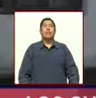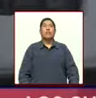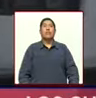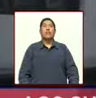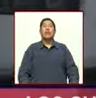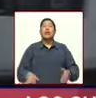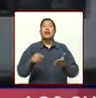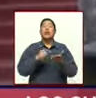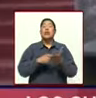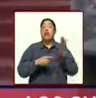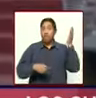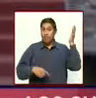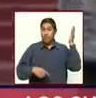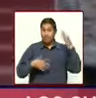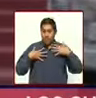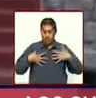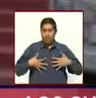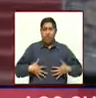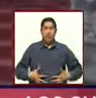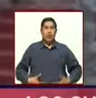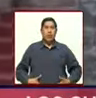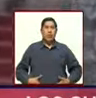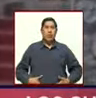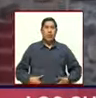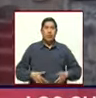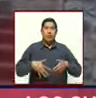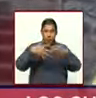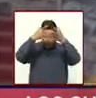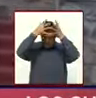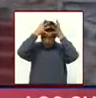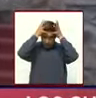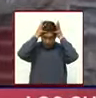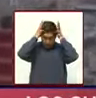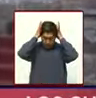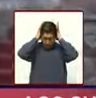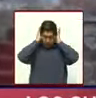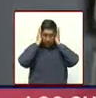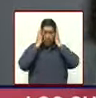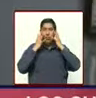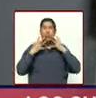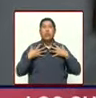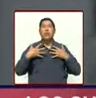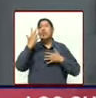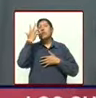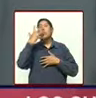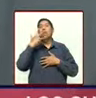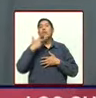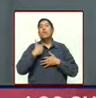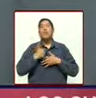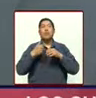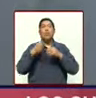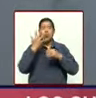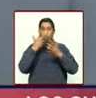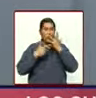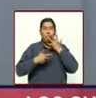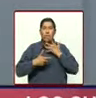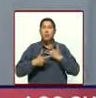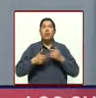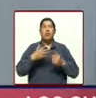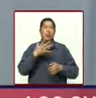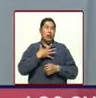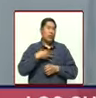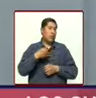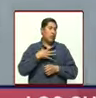Dentro de la vestimenta tenemos lo que es el turbante, que se distingue por sus colores. Como principal color tenemos el color